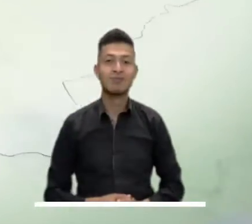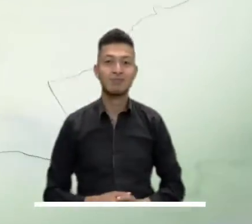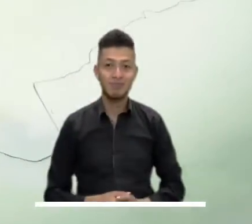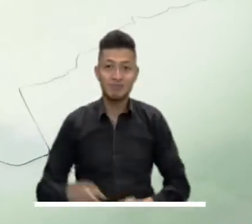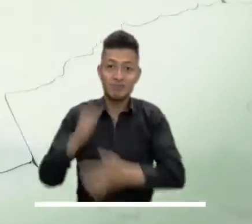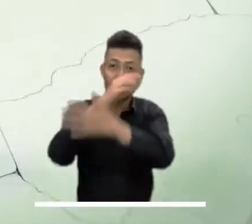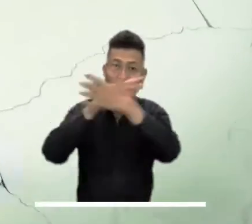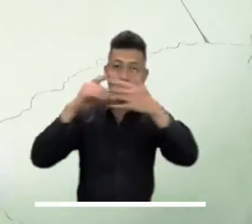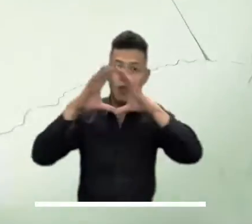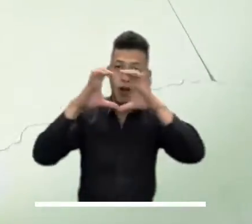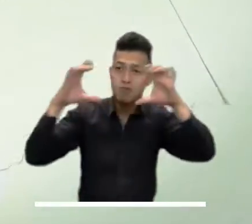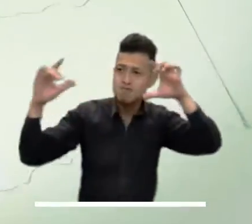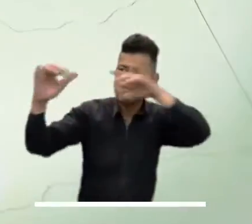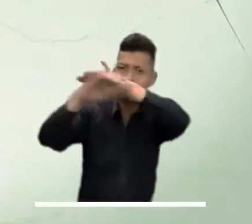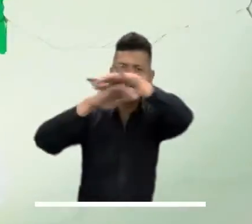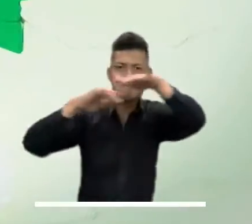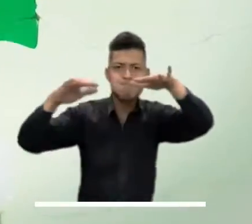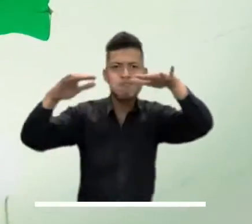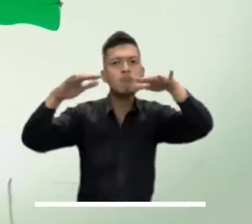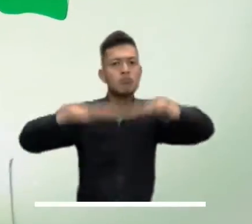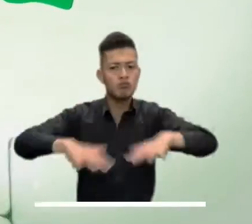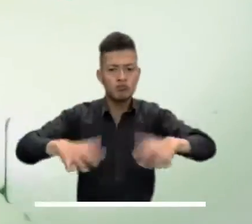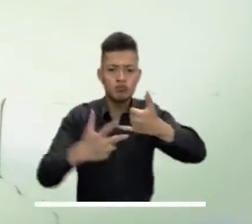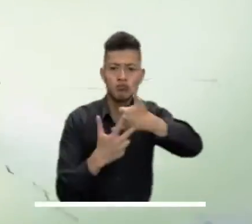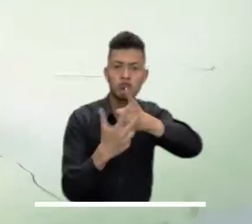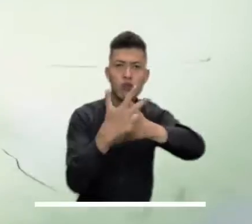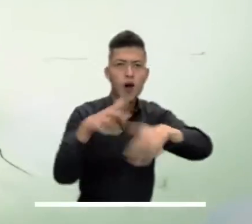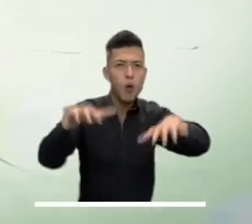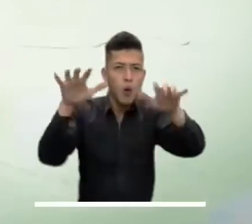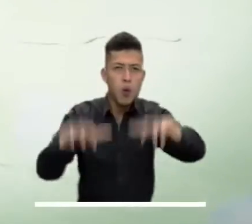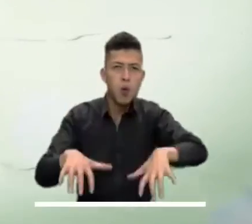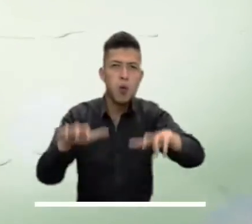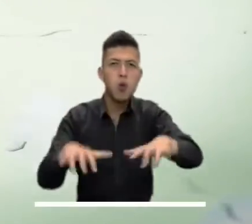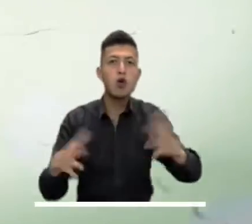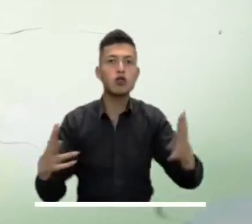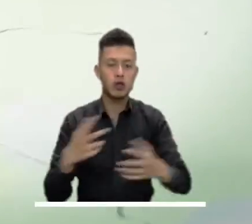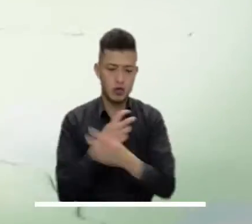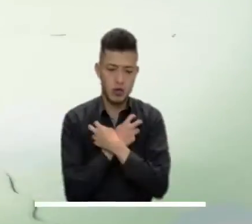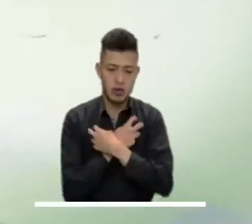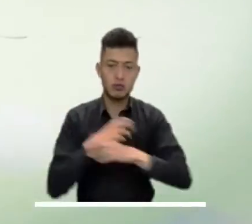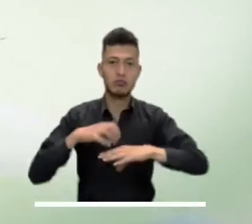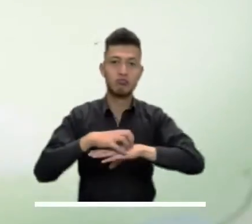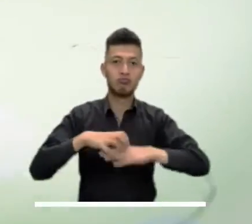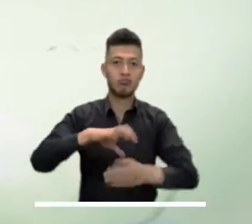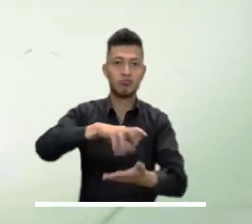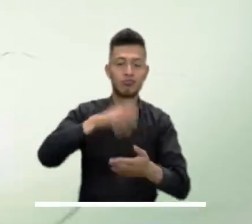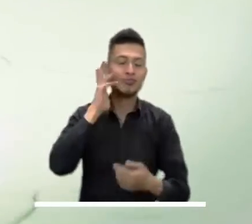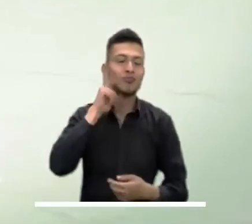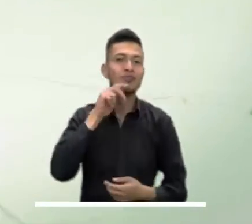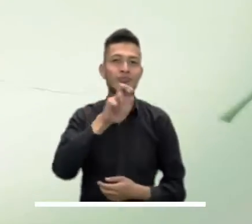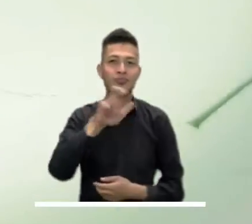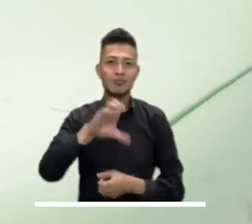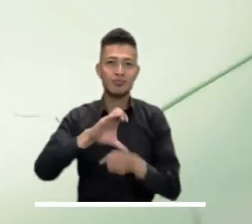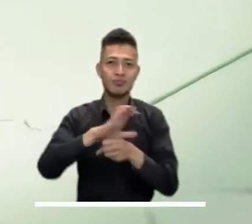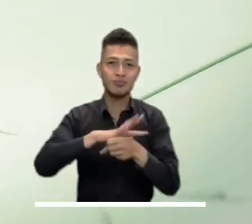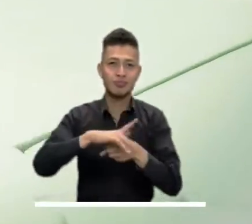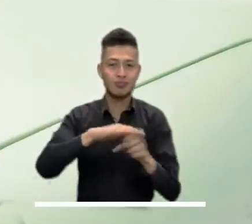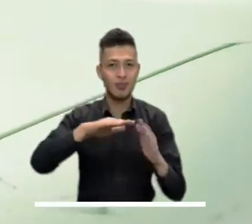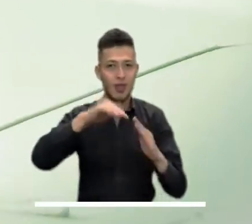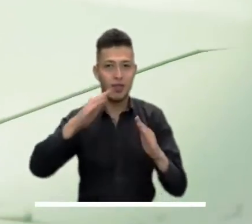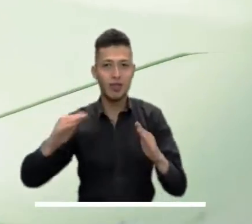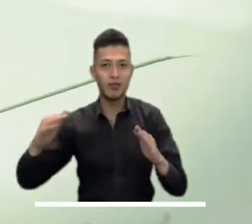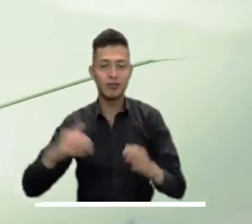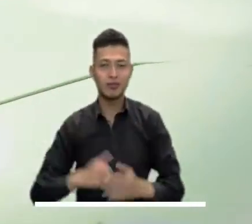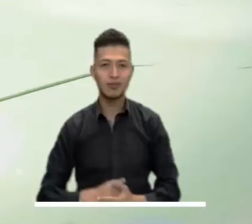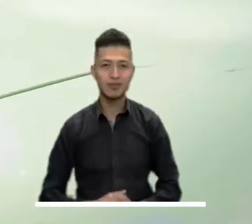Un cielo ligeramente cubierto se verá en la región andina esta tarde. Las lluvias se esperan en Huila, Tolima, Los Santanderes, Cundinamarca